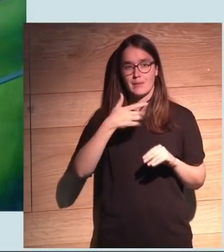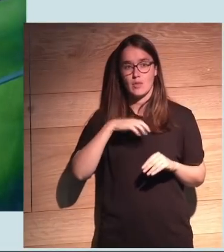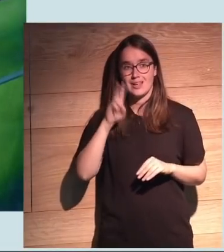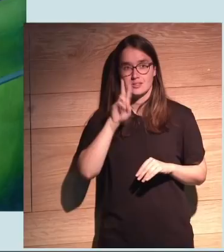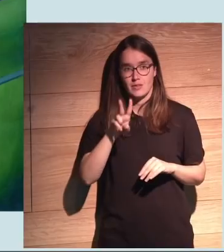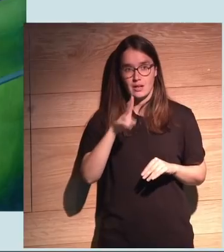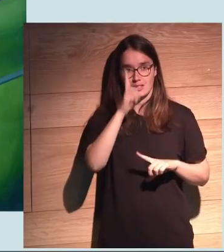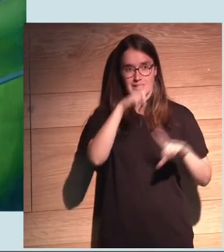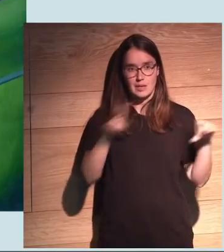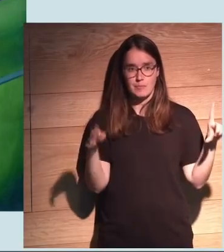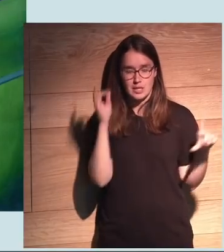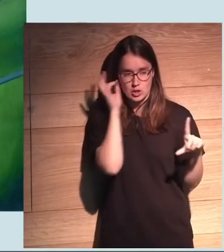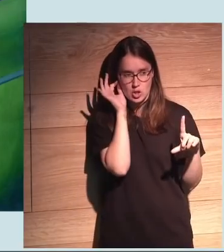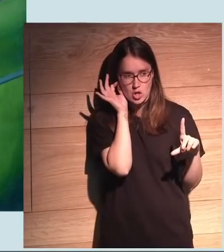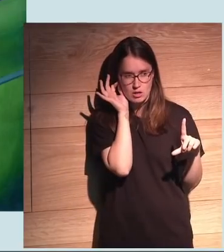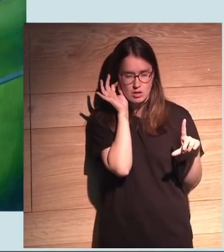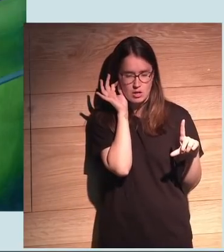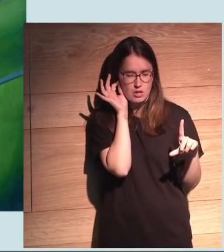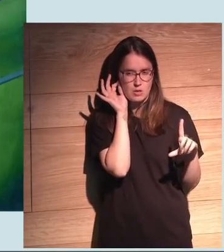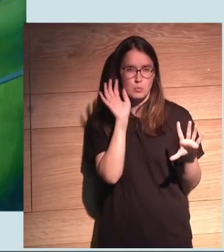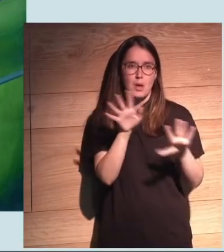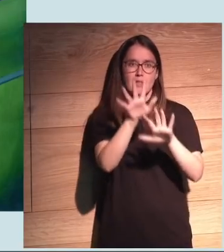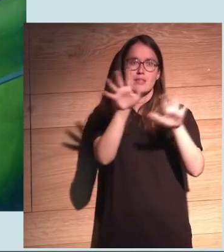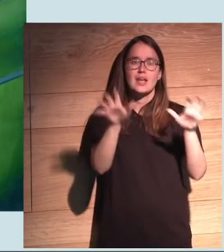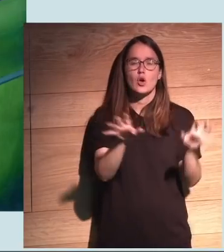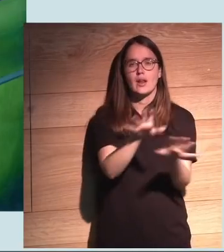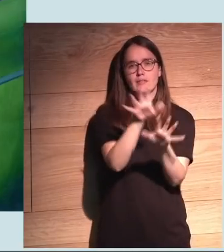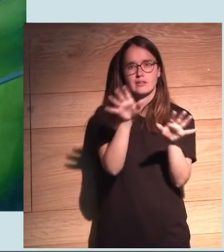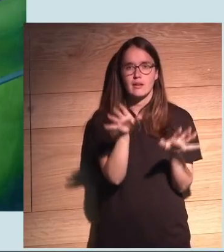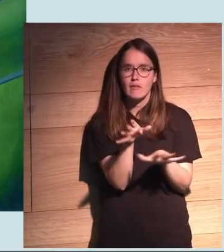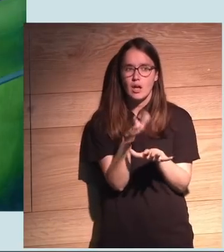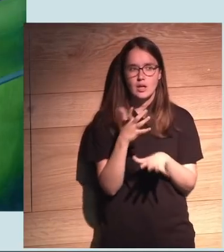esta pintora, bueno, muy decorativa, muy